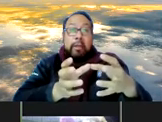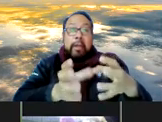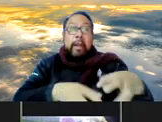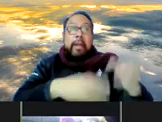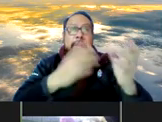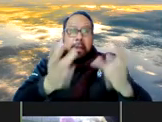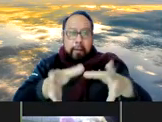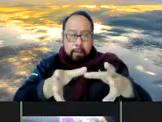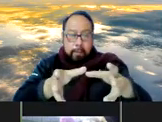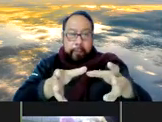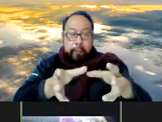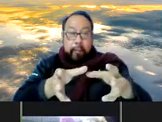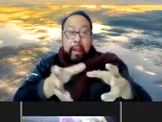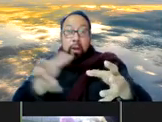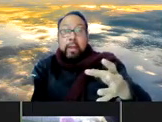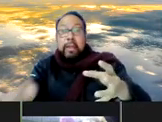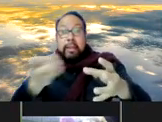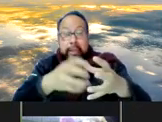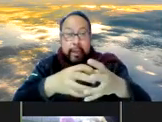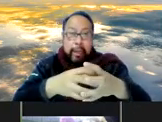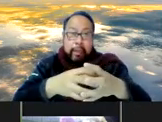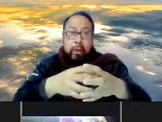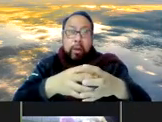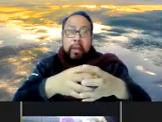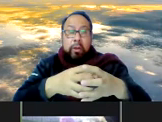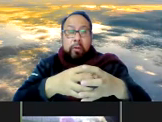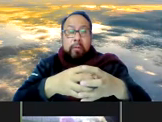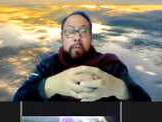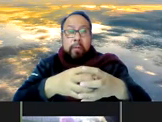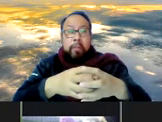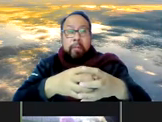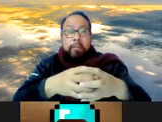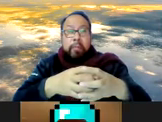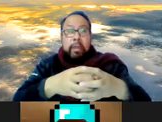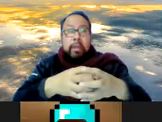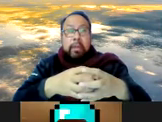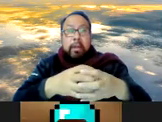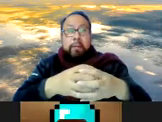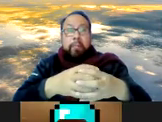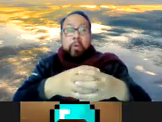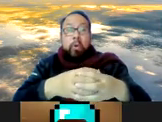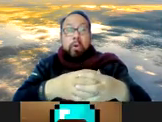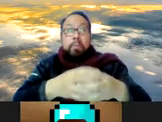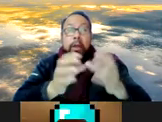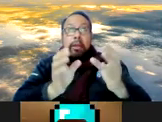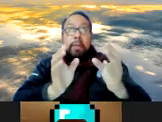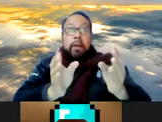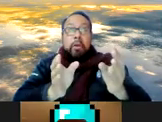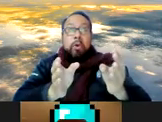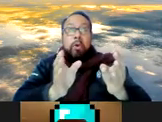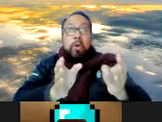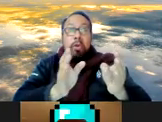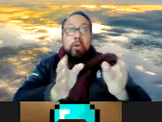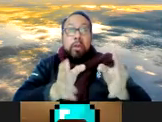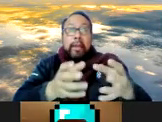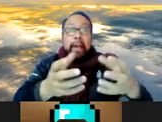poder regir a los que se adhieren a ese colegio y tener un, por así